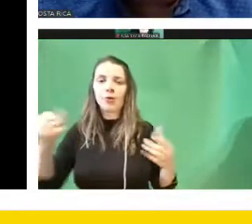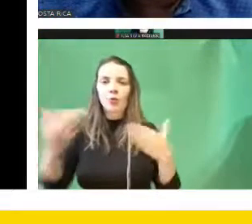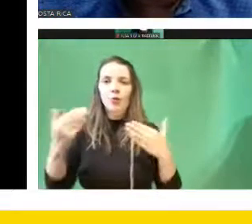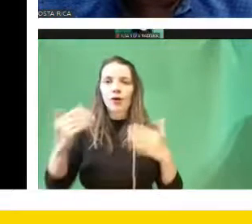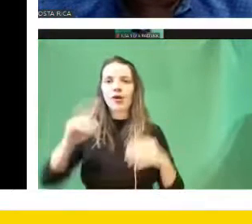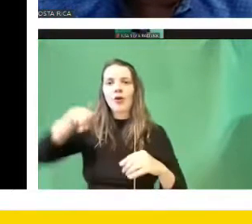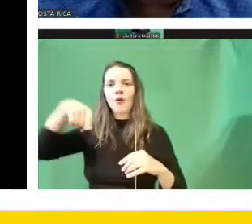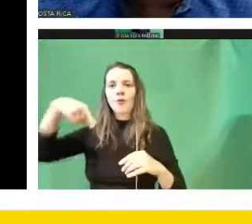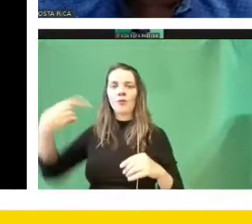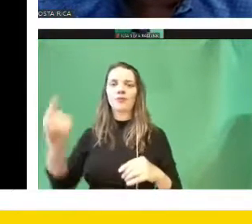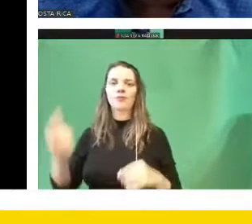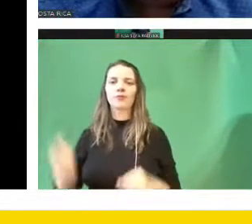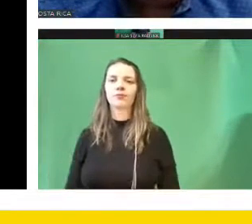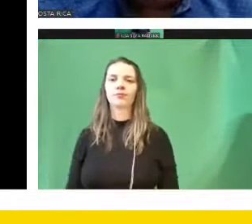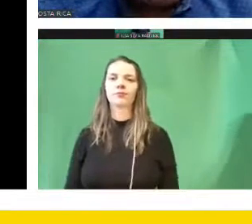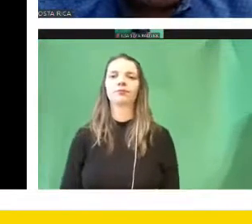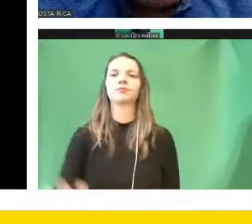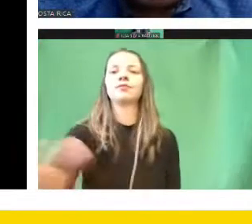amables.